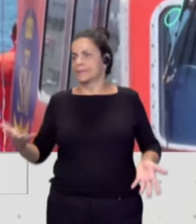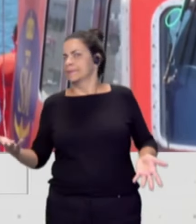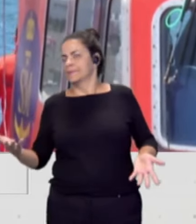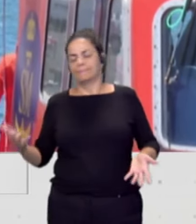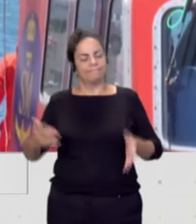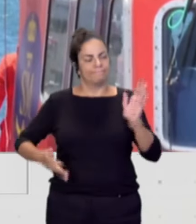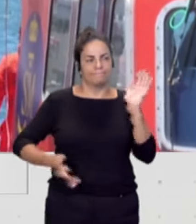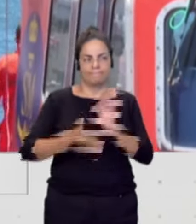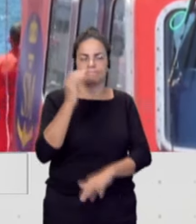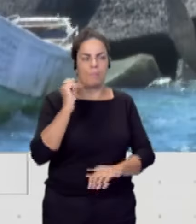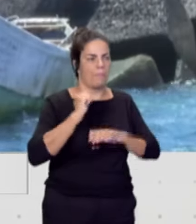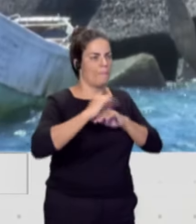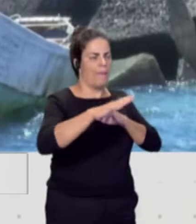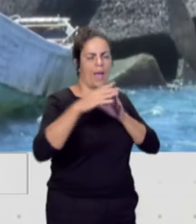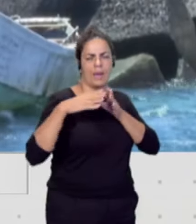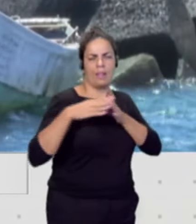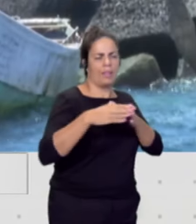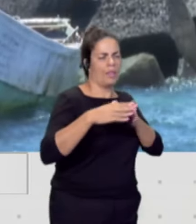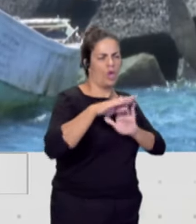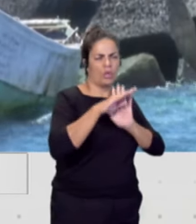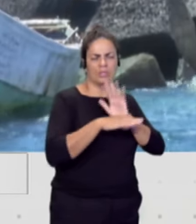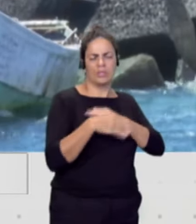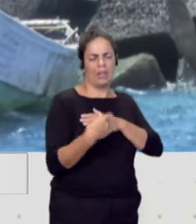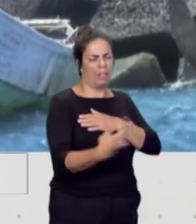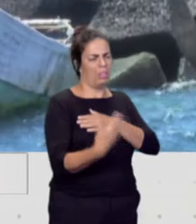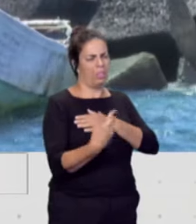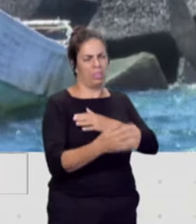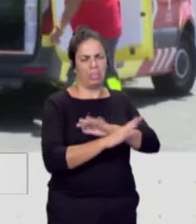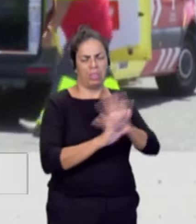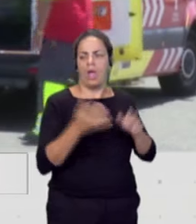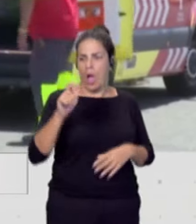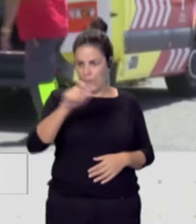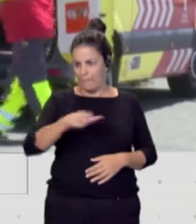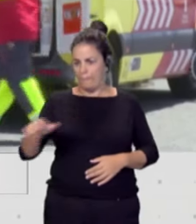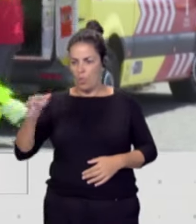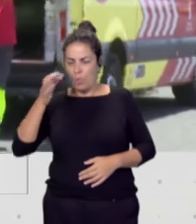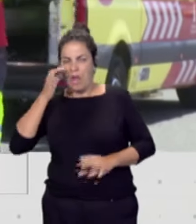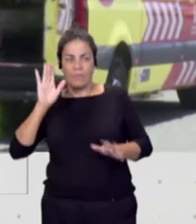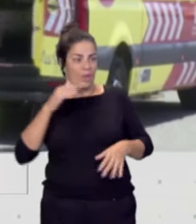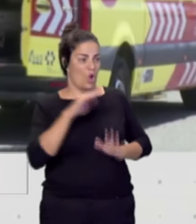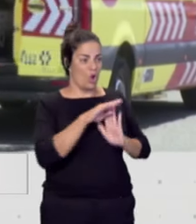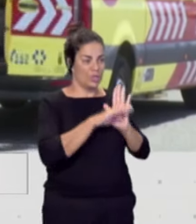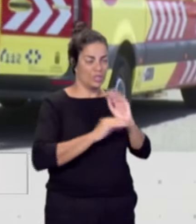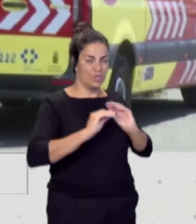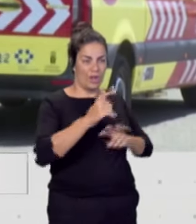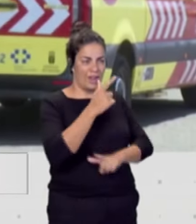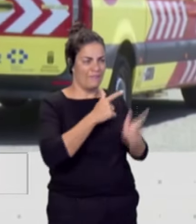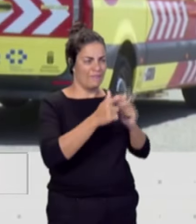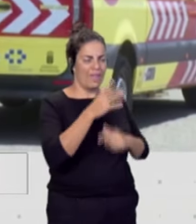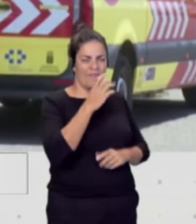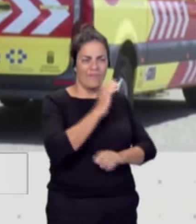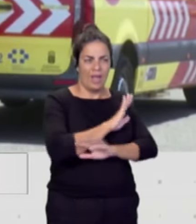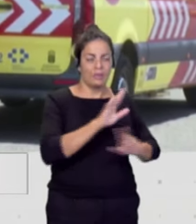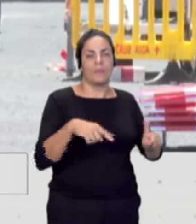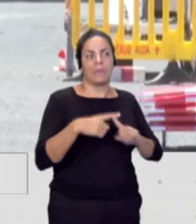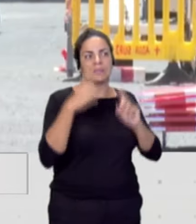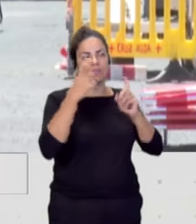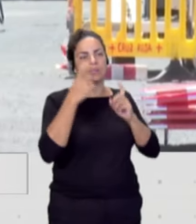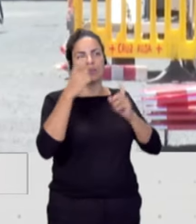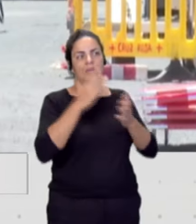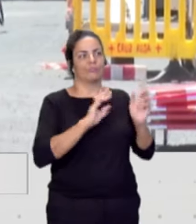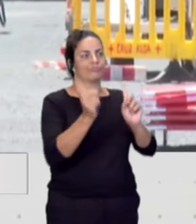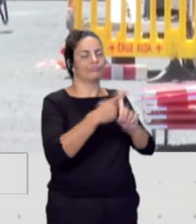unas condiciones infrahumanas, por muy humanos que sean ellos, y que luego tienen que encontrar una salida. Y la salida, desde luego, no